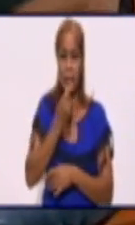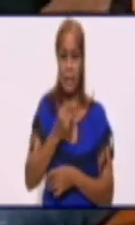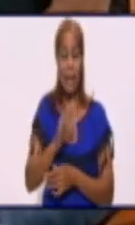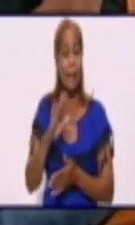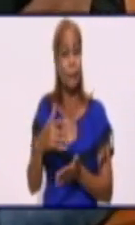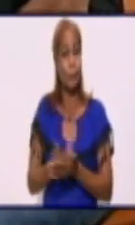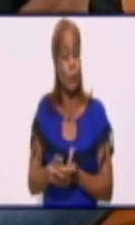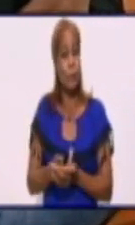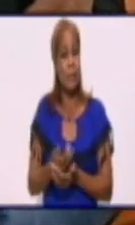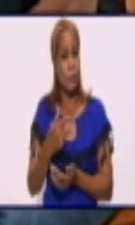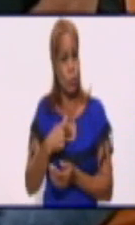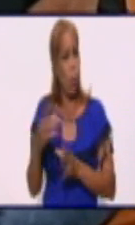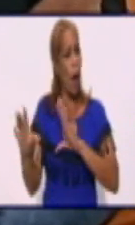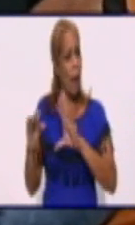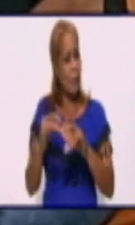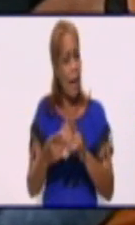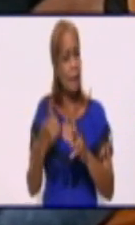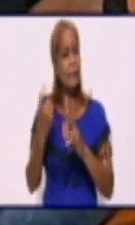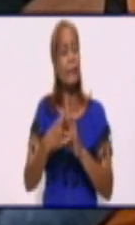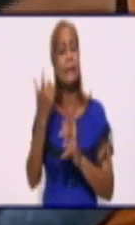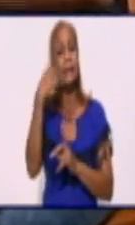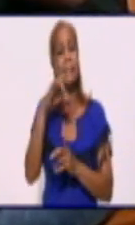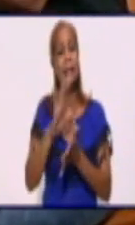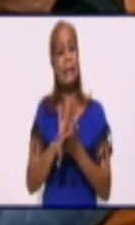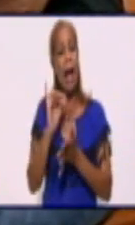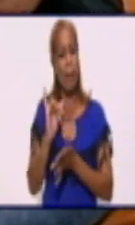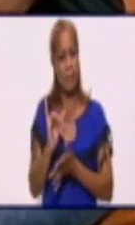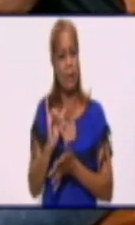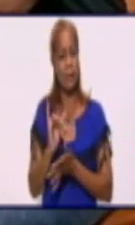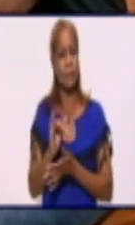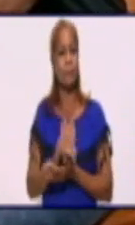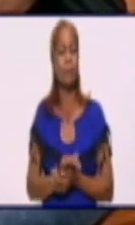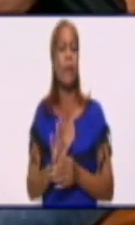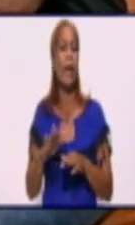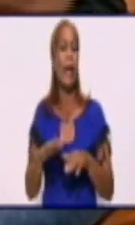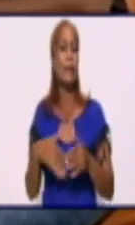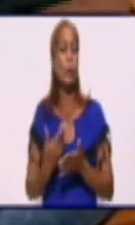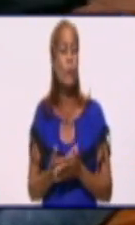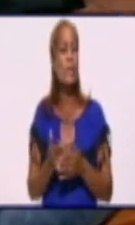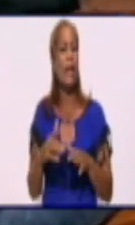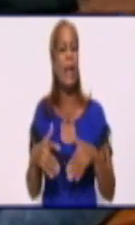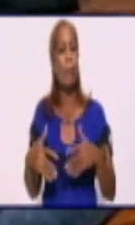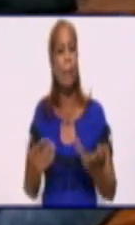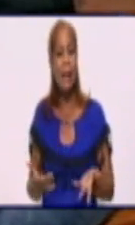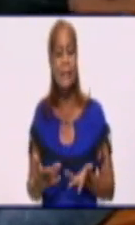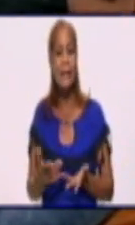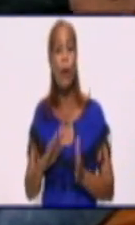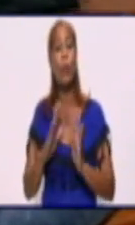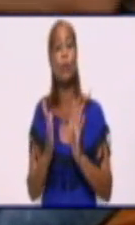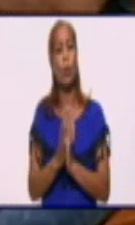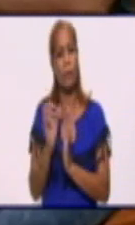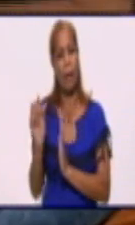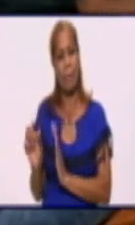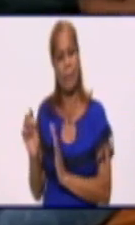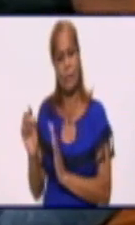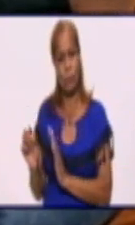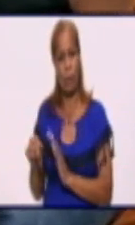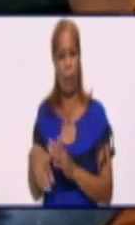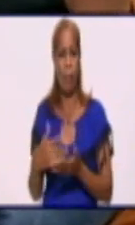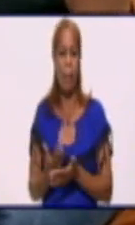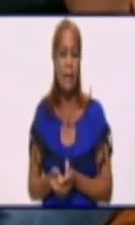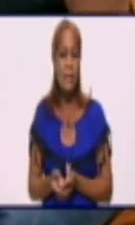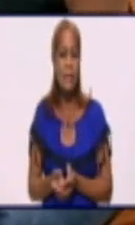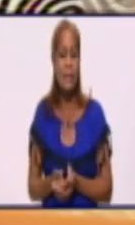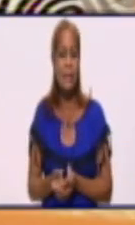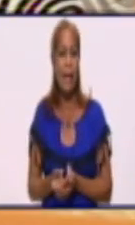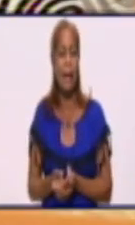hablar con Yami. A ver, Yami, ¿qué pasa con estos personajes? ¿Qué están haciendo ustedes? La hice adueñado de las